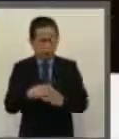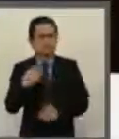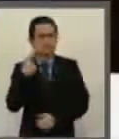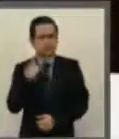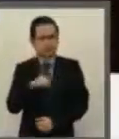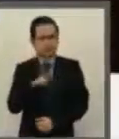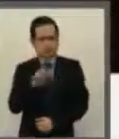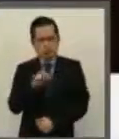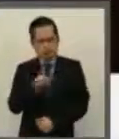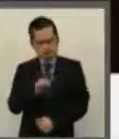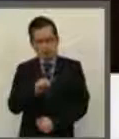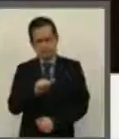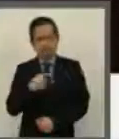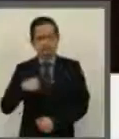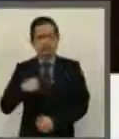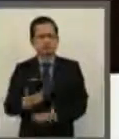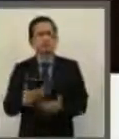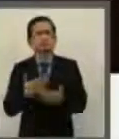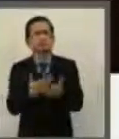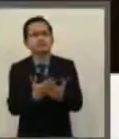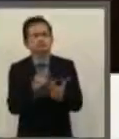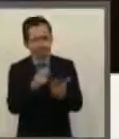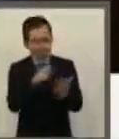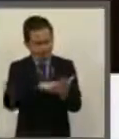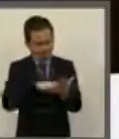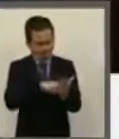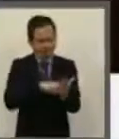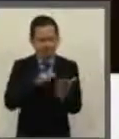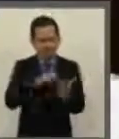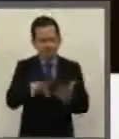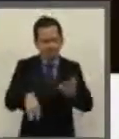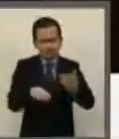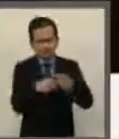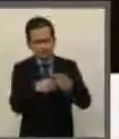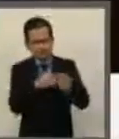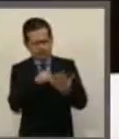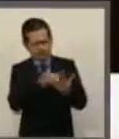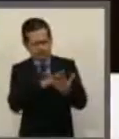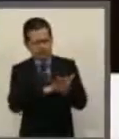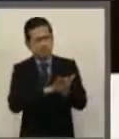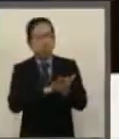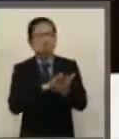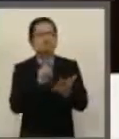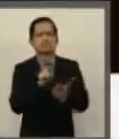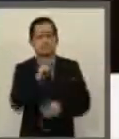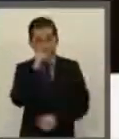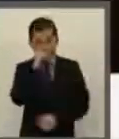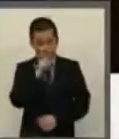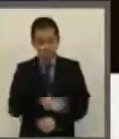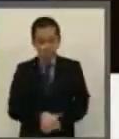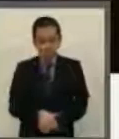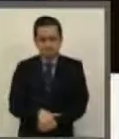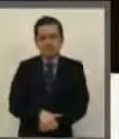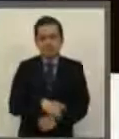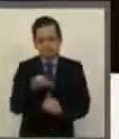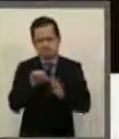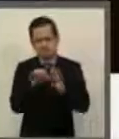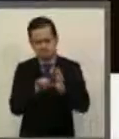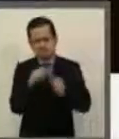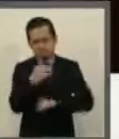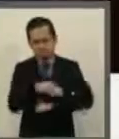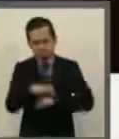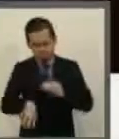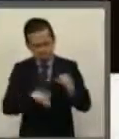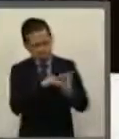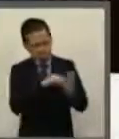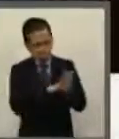una reserva con un añadido, con una adición de un transitorio al